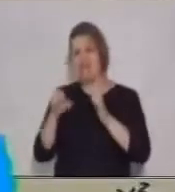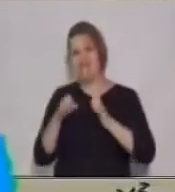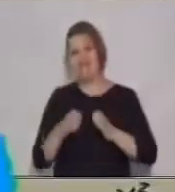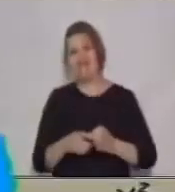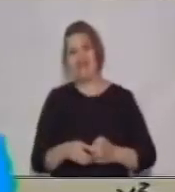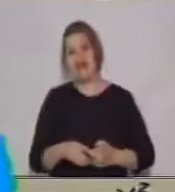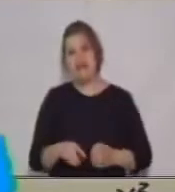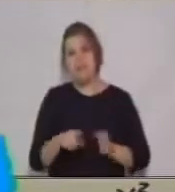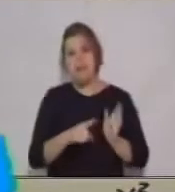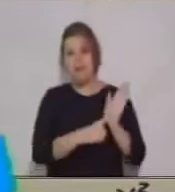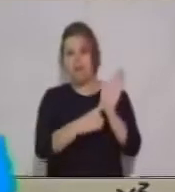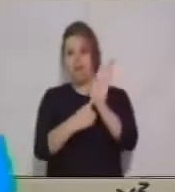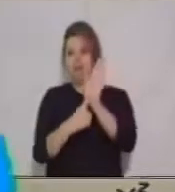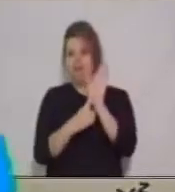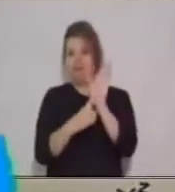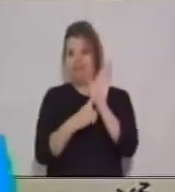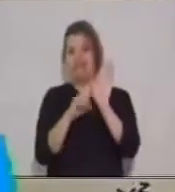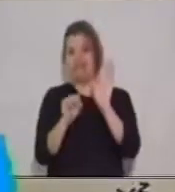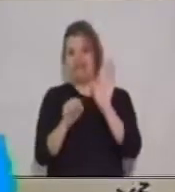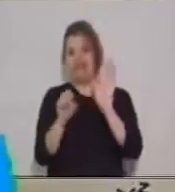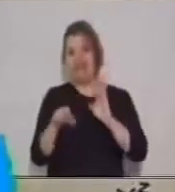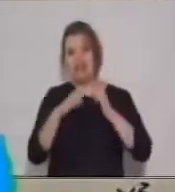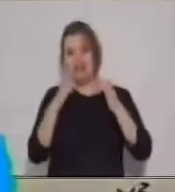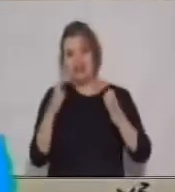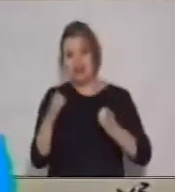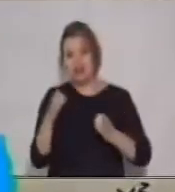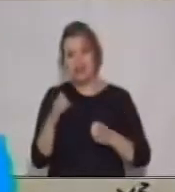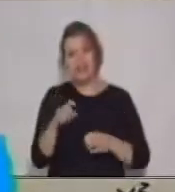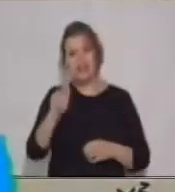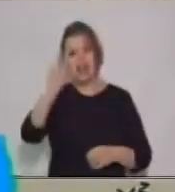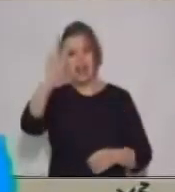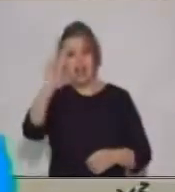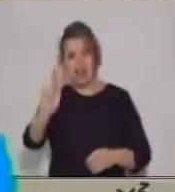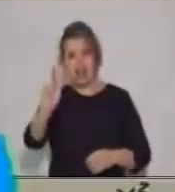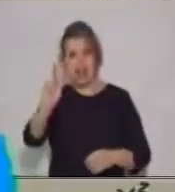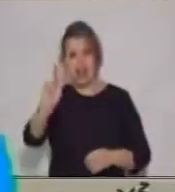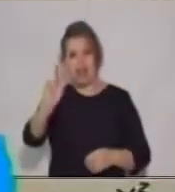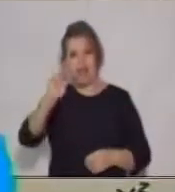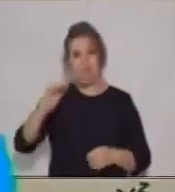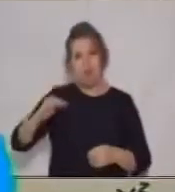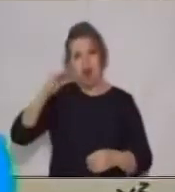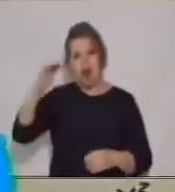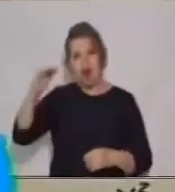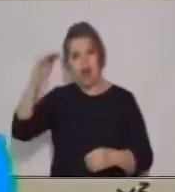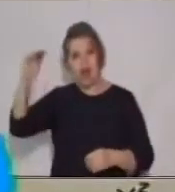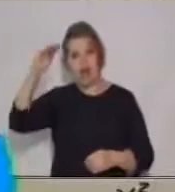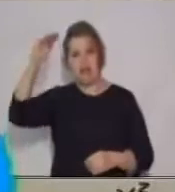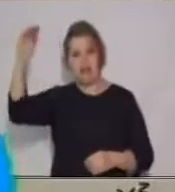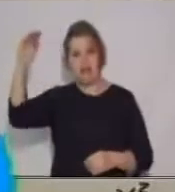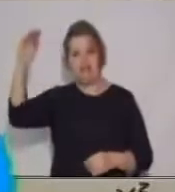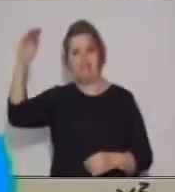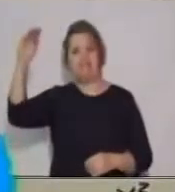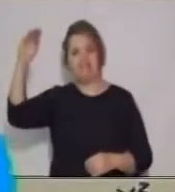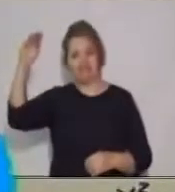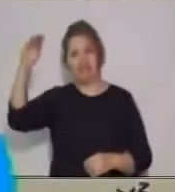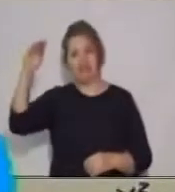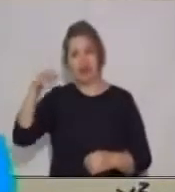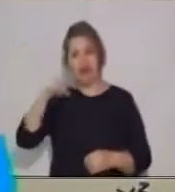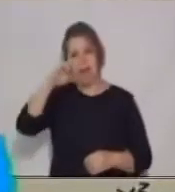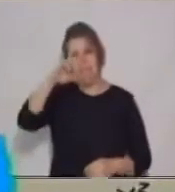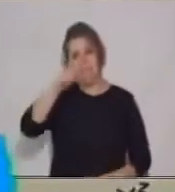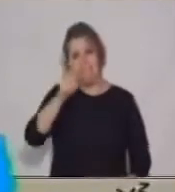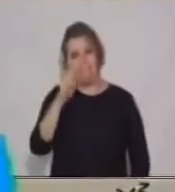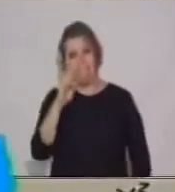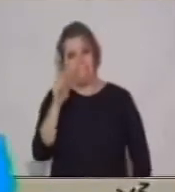¿Sí? Entonces, en el eje Y es donde va a crecer nuestra parábola. Y